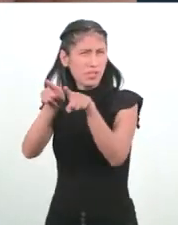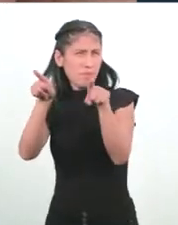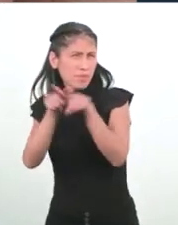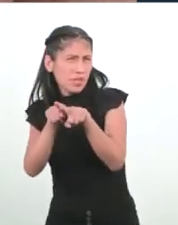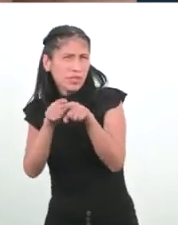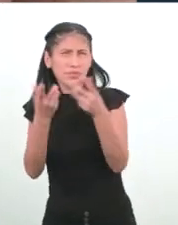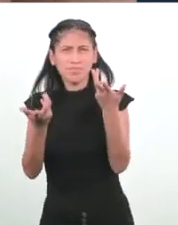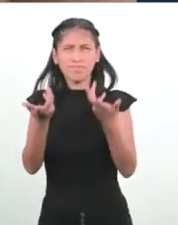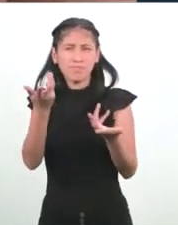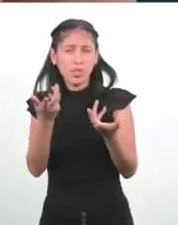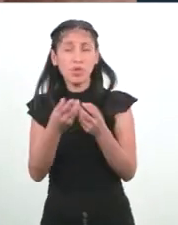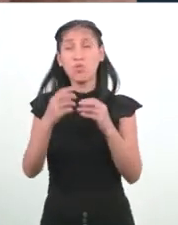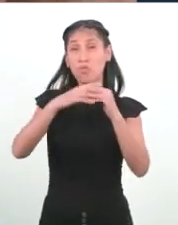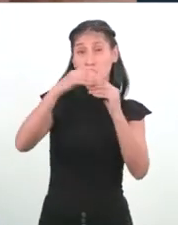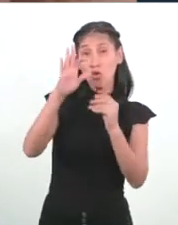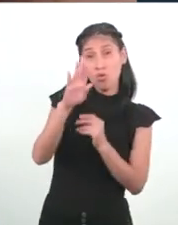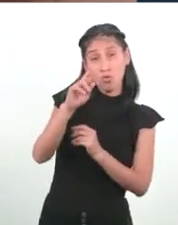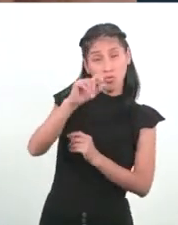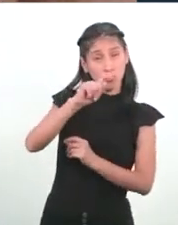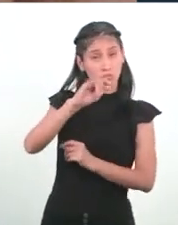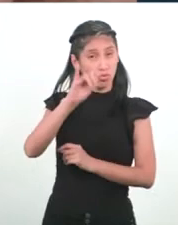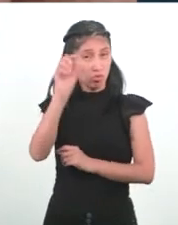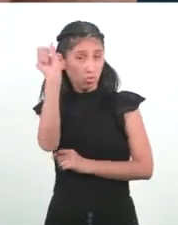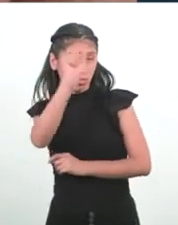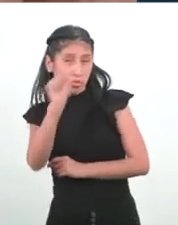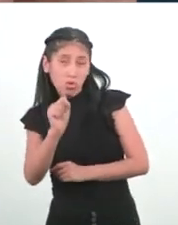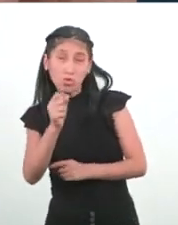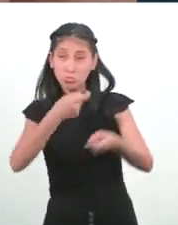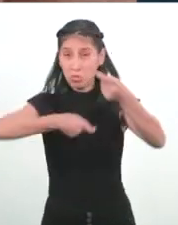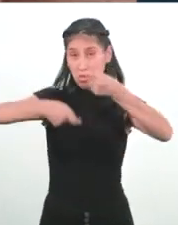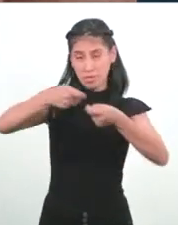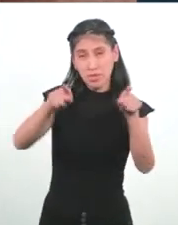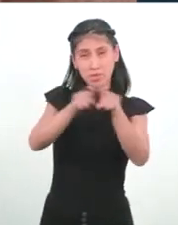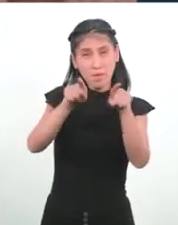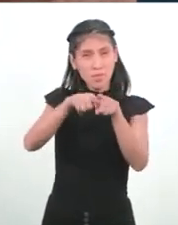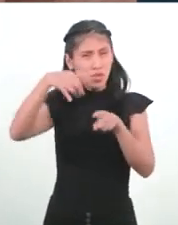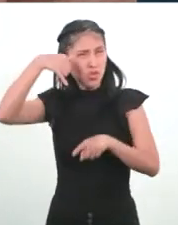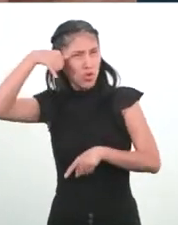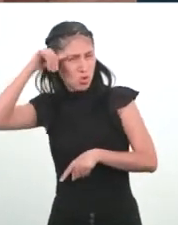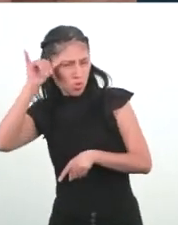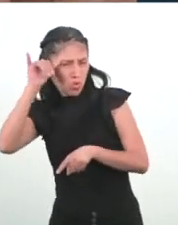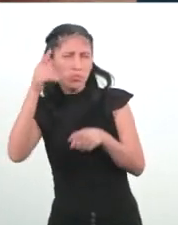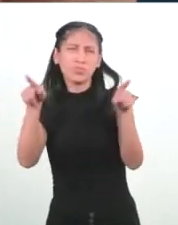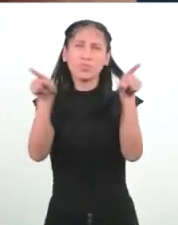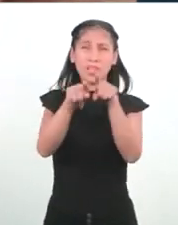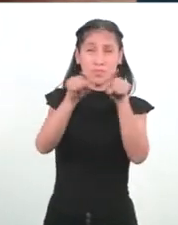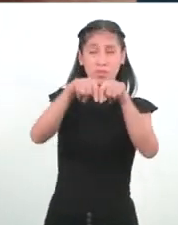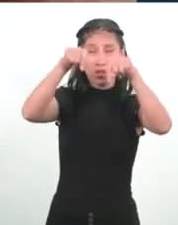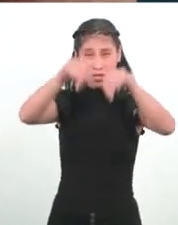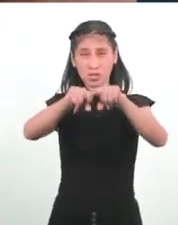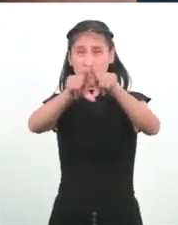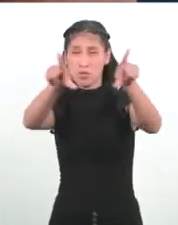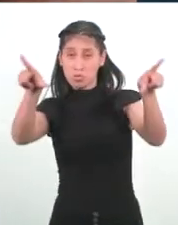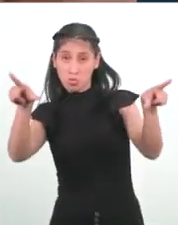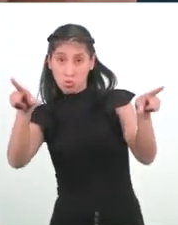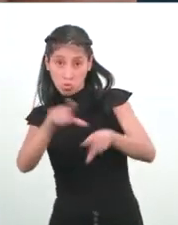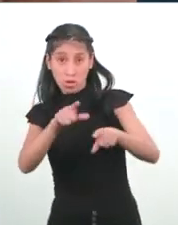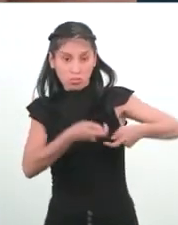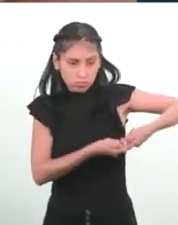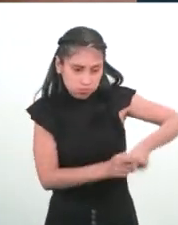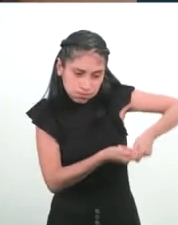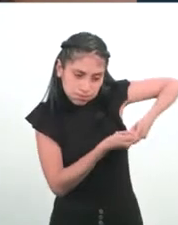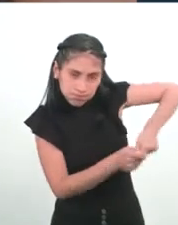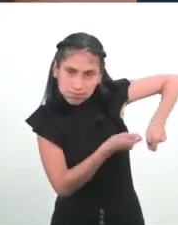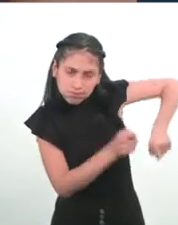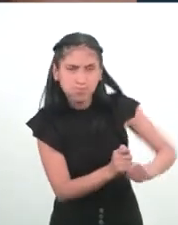se puede hacer frugos, yogures y muchos más, ¿no? Aparte de eso, estamos en un lugar donde, en un lugar agrícola